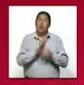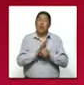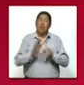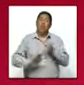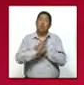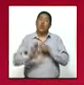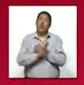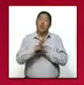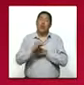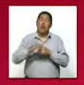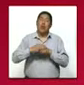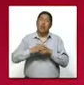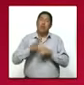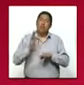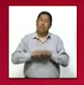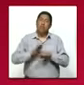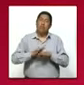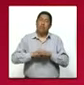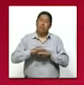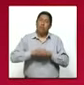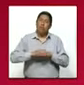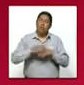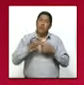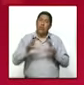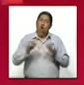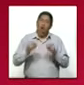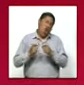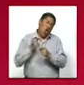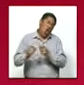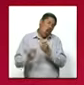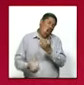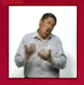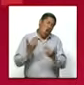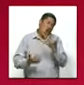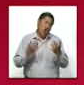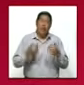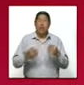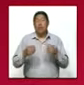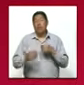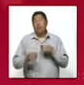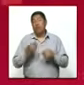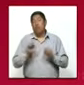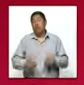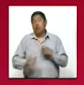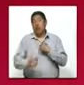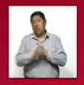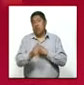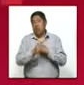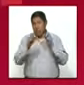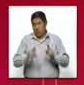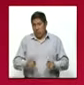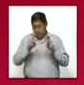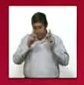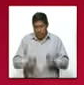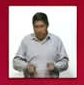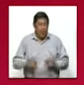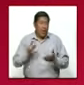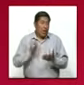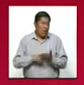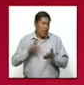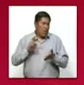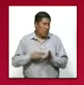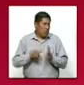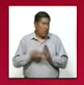la seguridad e invita a los sectores movilizados a deponer actitudes que comprometen la seguridad y la vida de las personas. Es